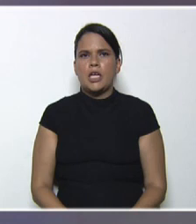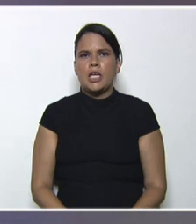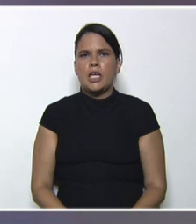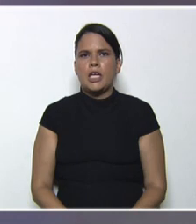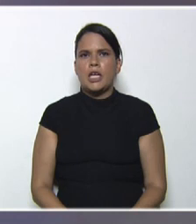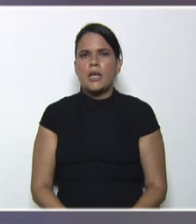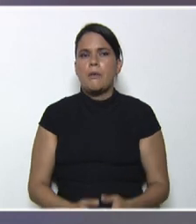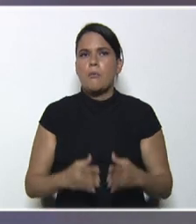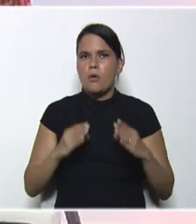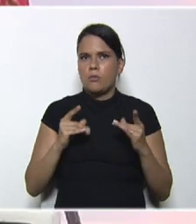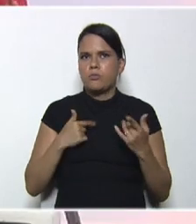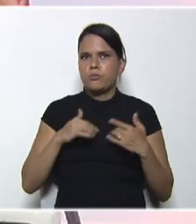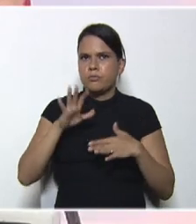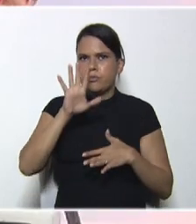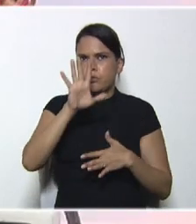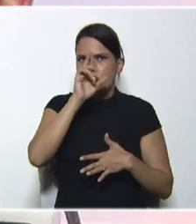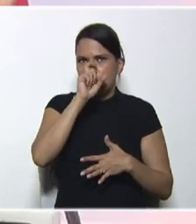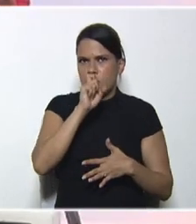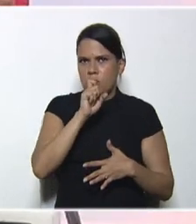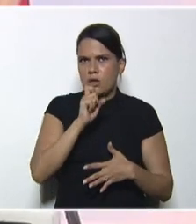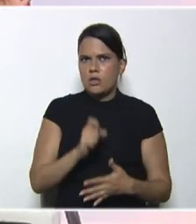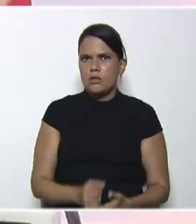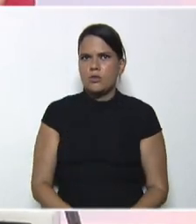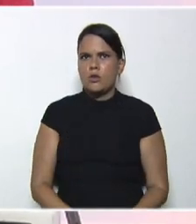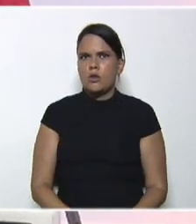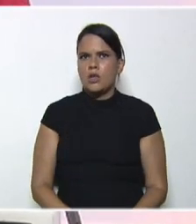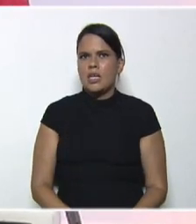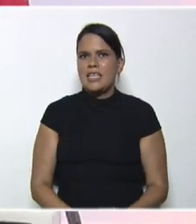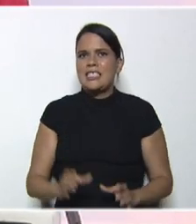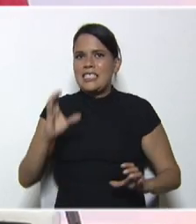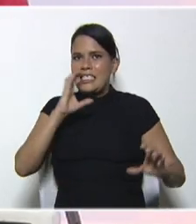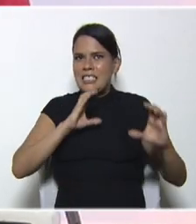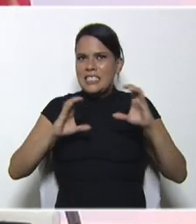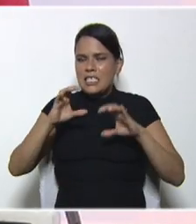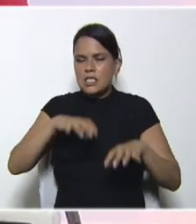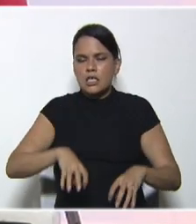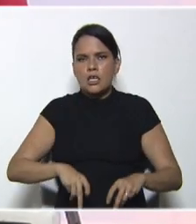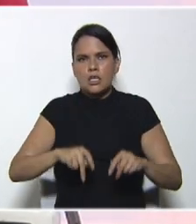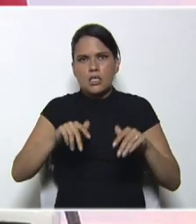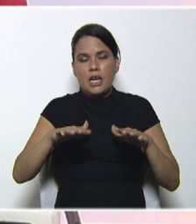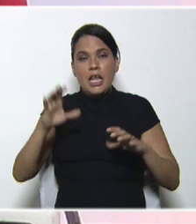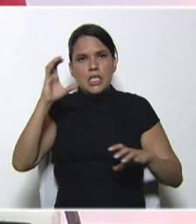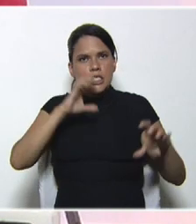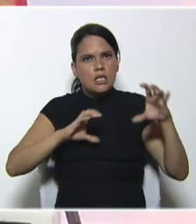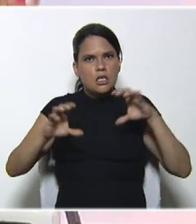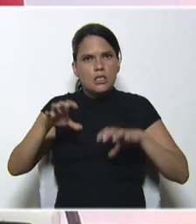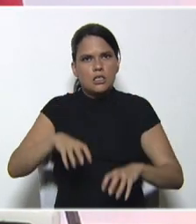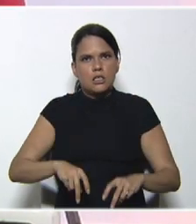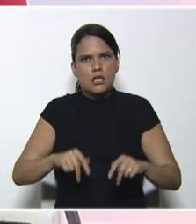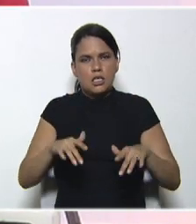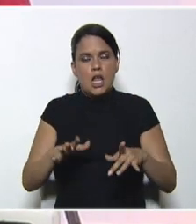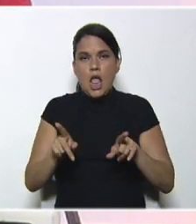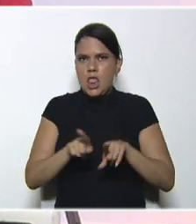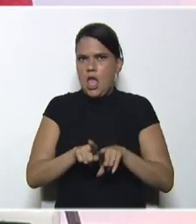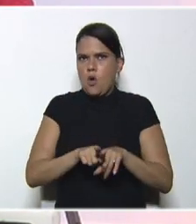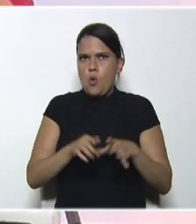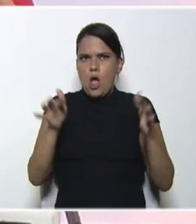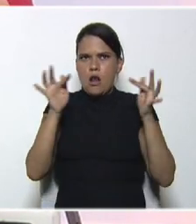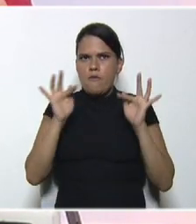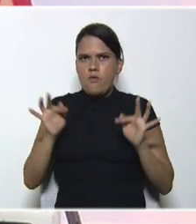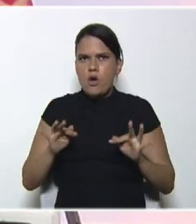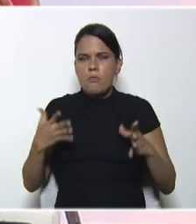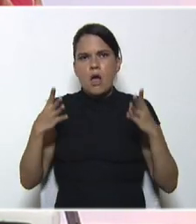que es quinto año con lo que es ciencias de la Tierra. En ciencias de la Tierra, de igual manera,